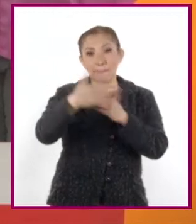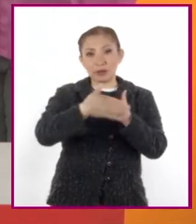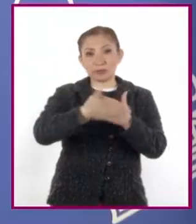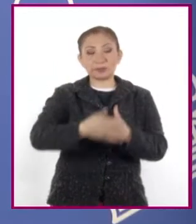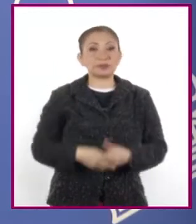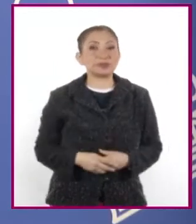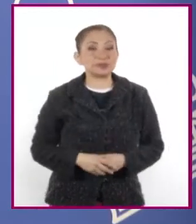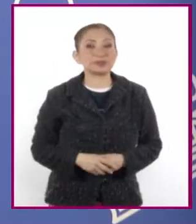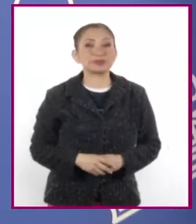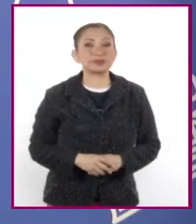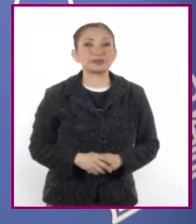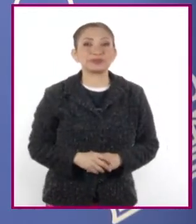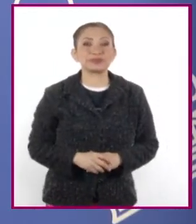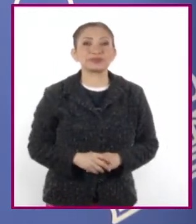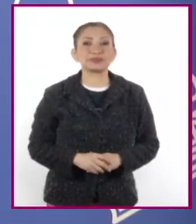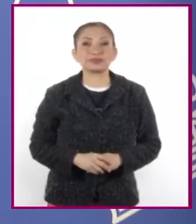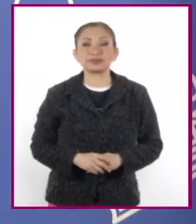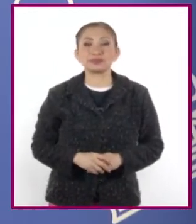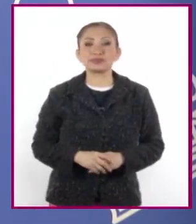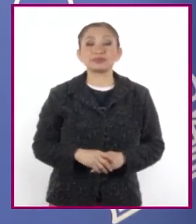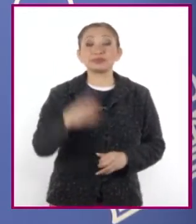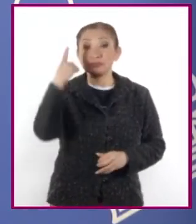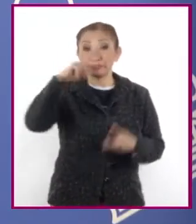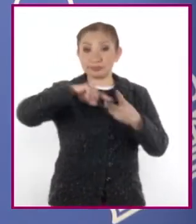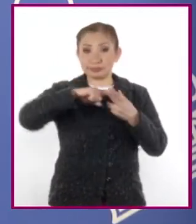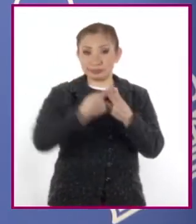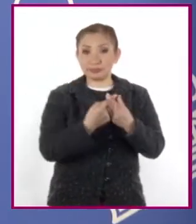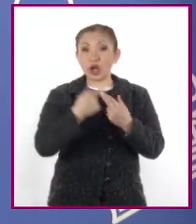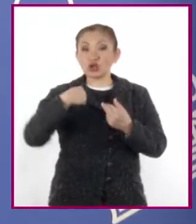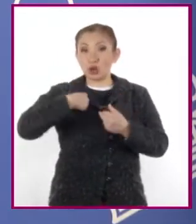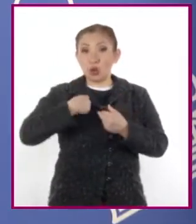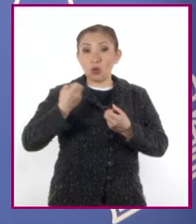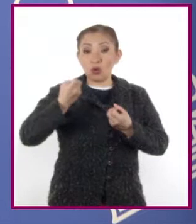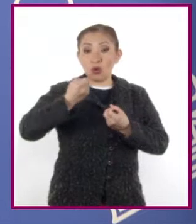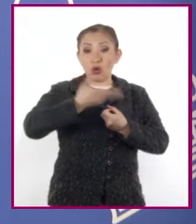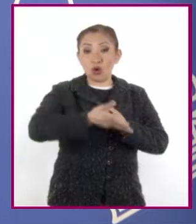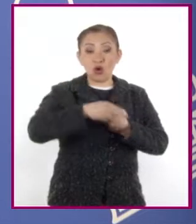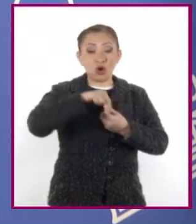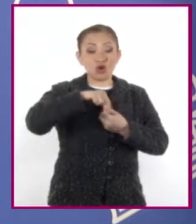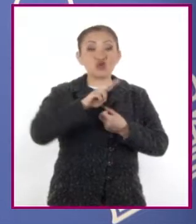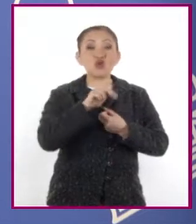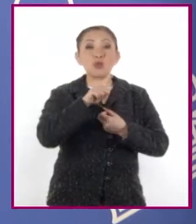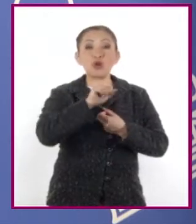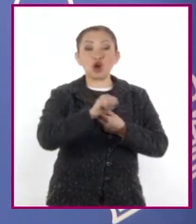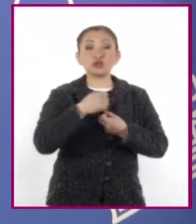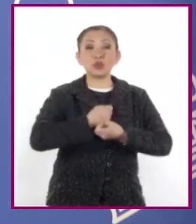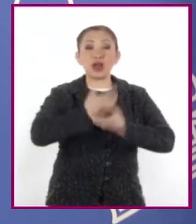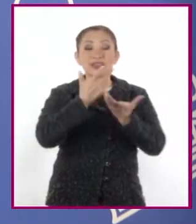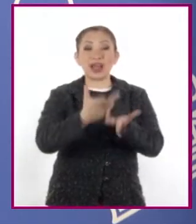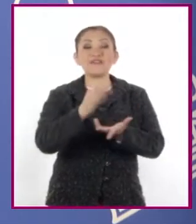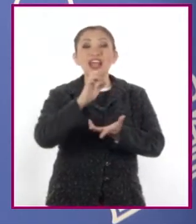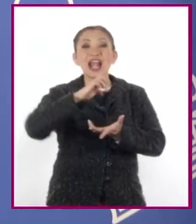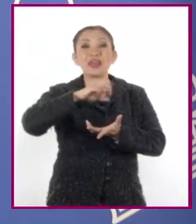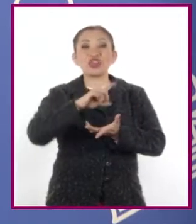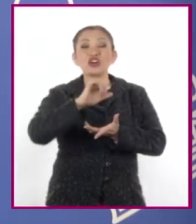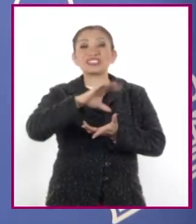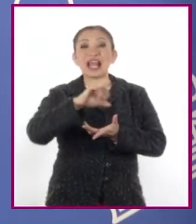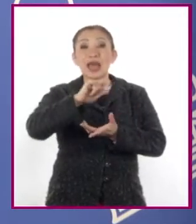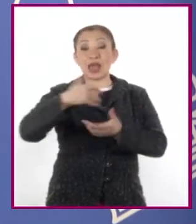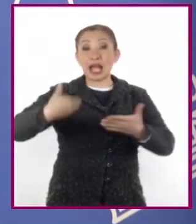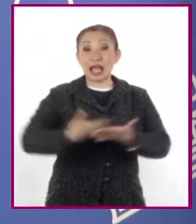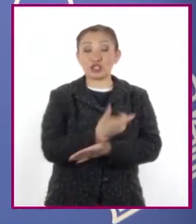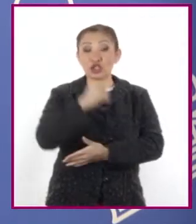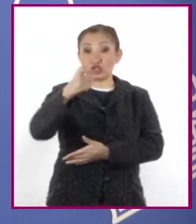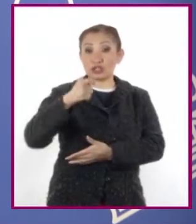propondremos. Para iniciar, les compartiré Nublos, un poema de Fernando Celada, autor nacido en